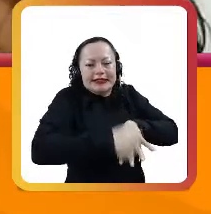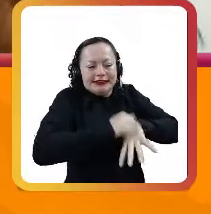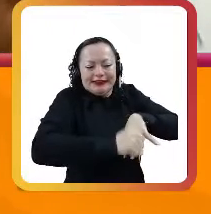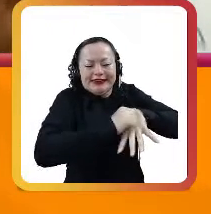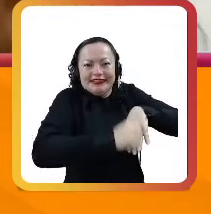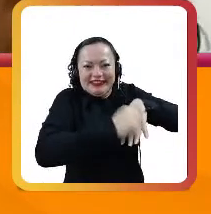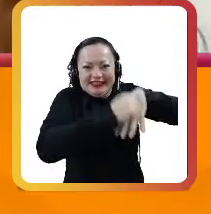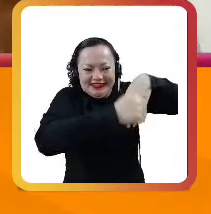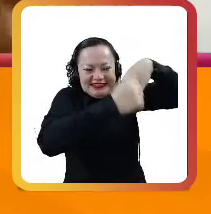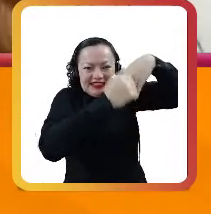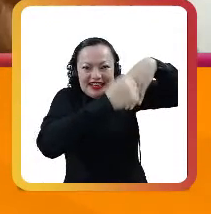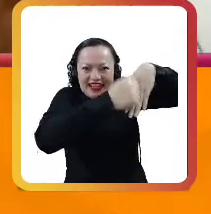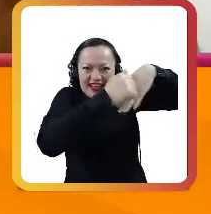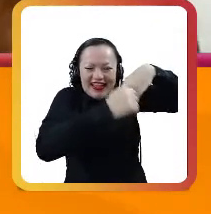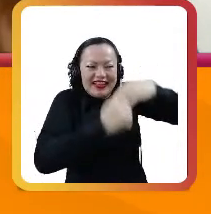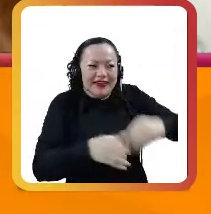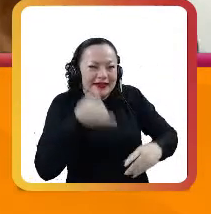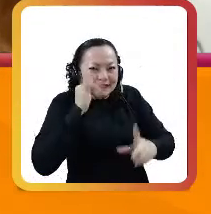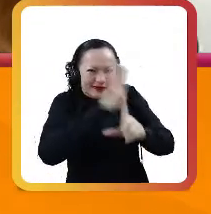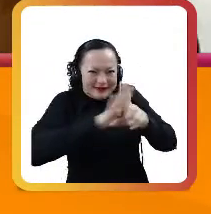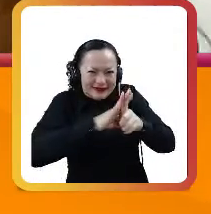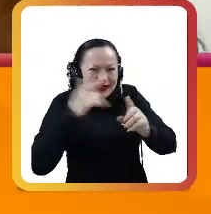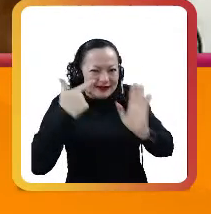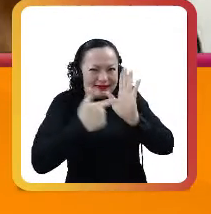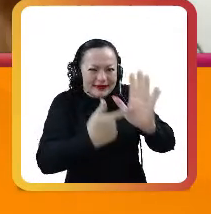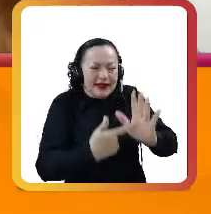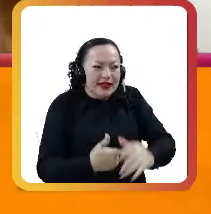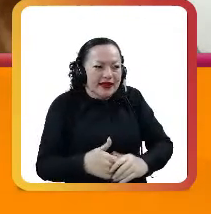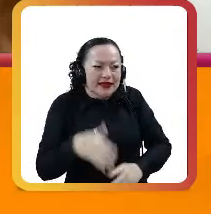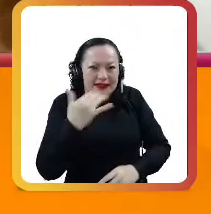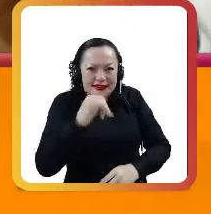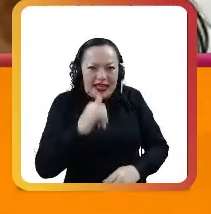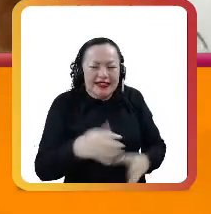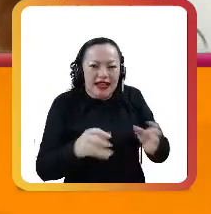pues no sé si ya tenemos el videito.